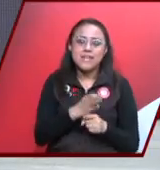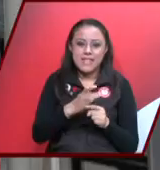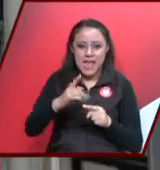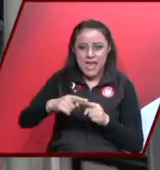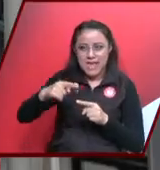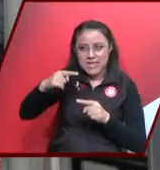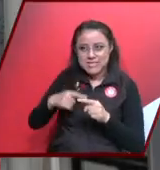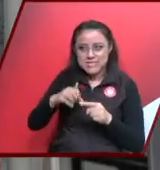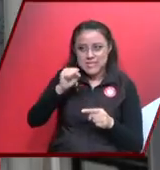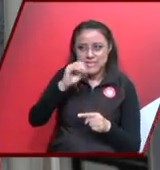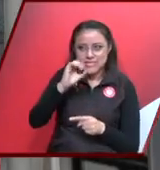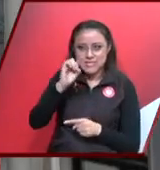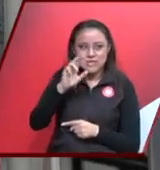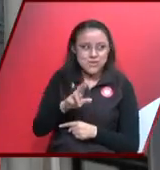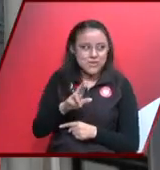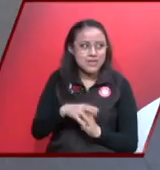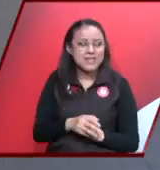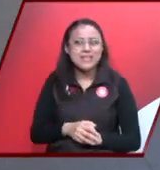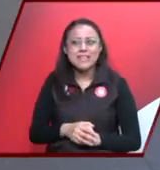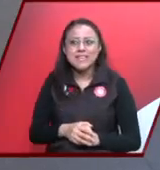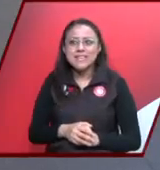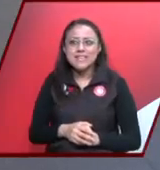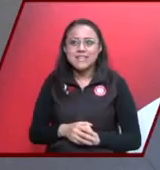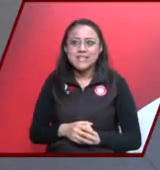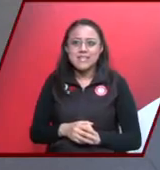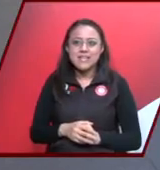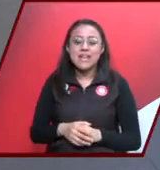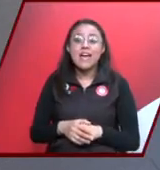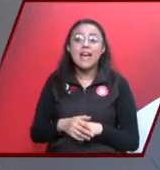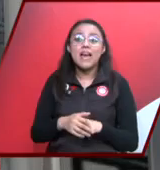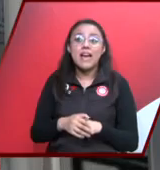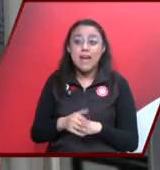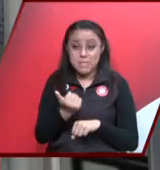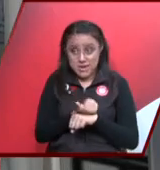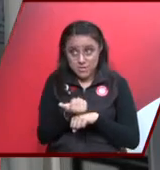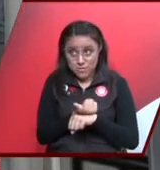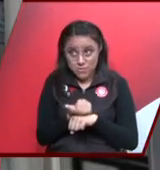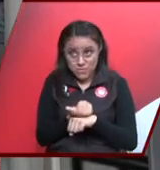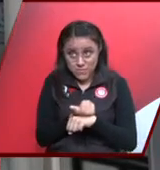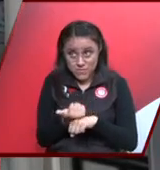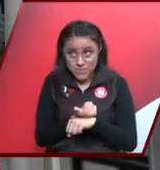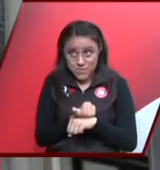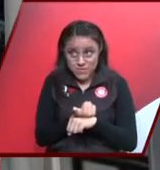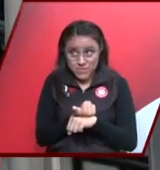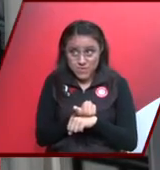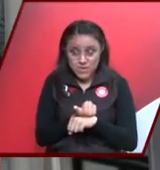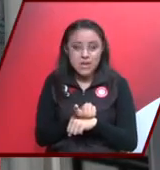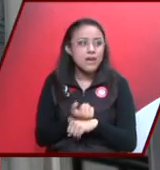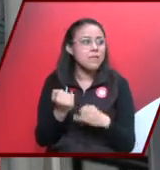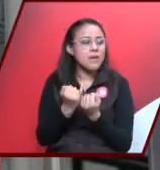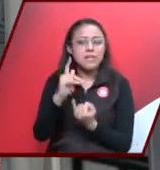atrás, señor. El sensor está Pero atrás. ¿Sí viste cómo? Pues ¿amarillo? Es... Amarillo. A ver el digital amarillo.